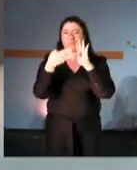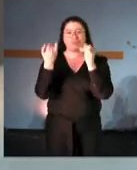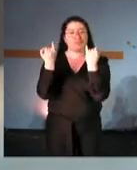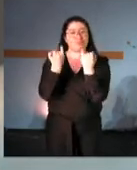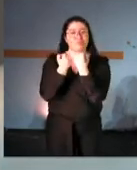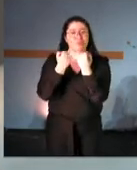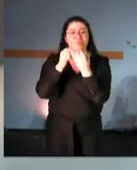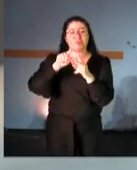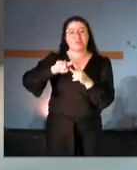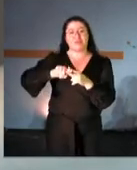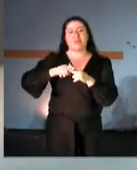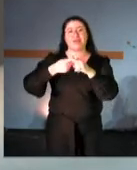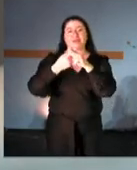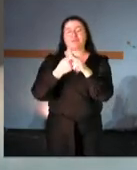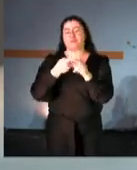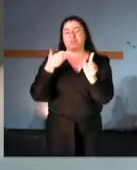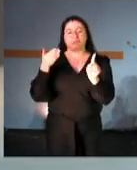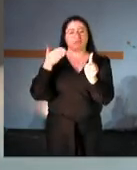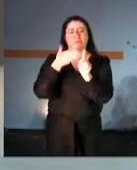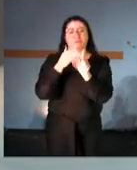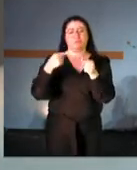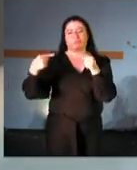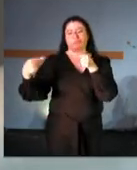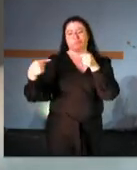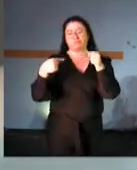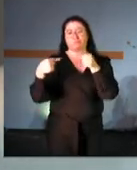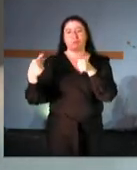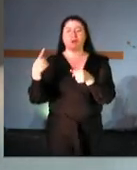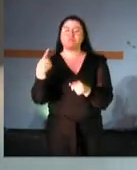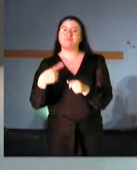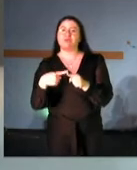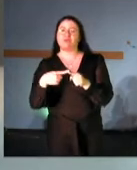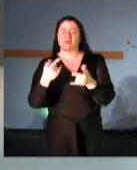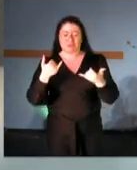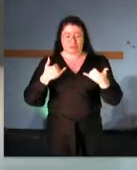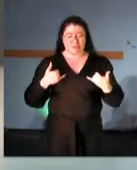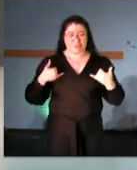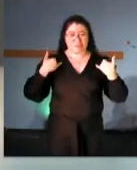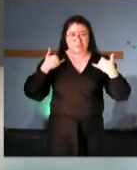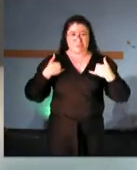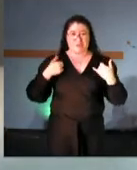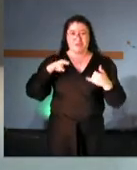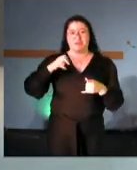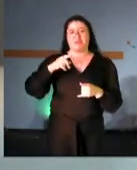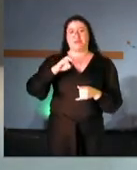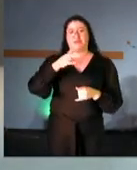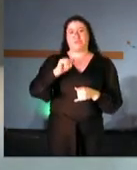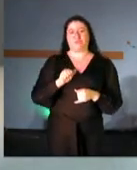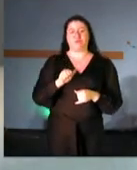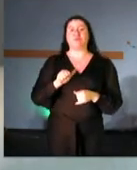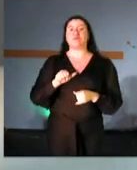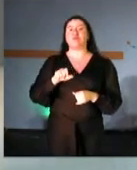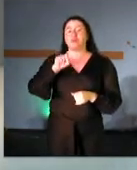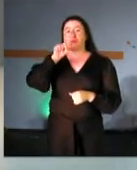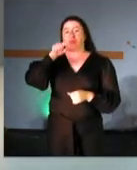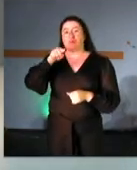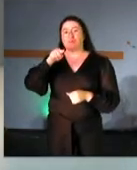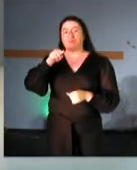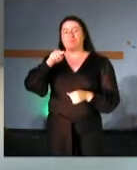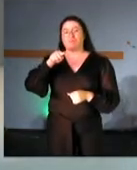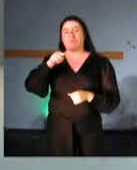Empieza la confrontación más directa entre la juventud nicaragüense y la